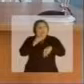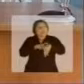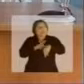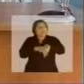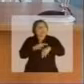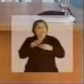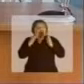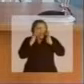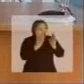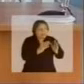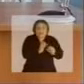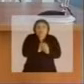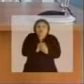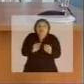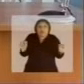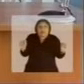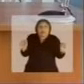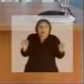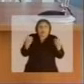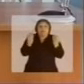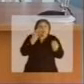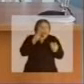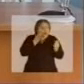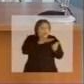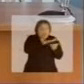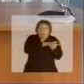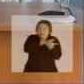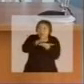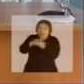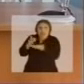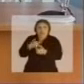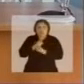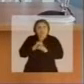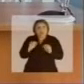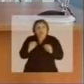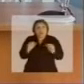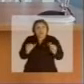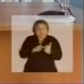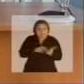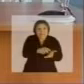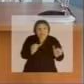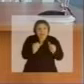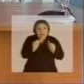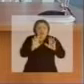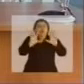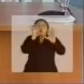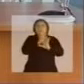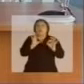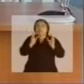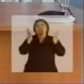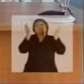No pudimos atender Problemas que estaban En la base De la sociedad Porque tal vez